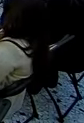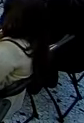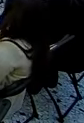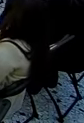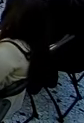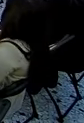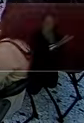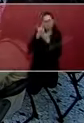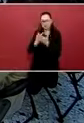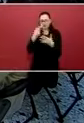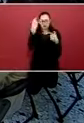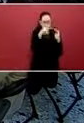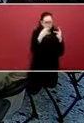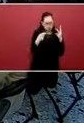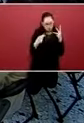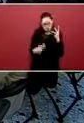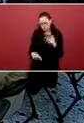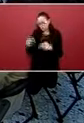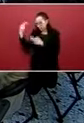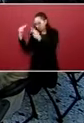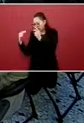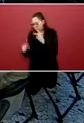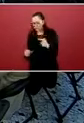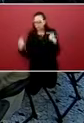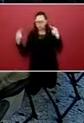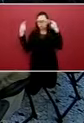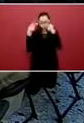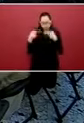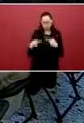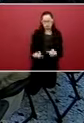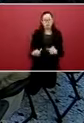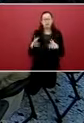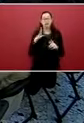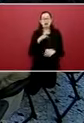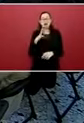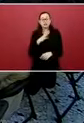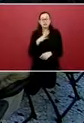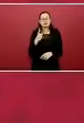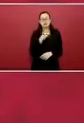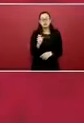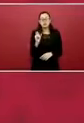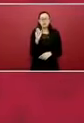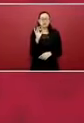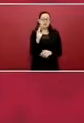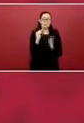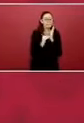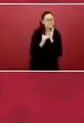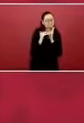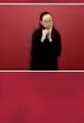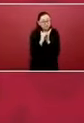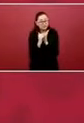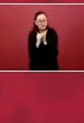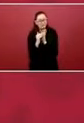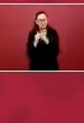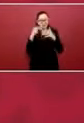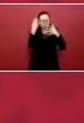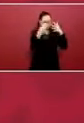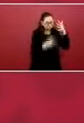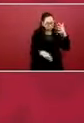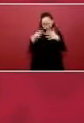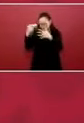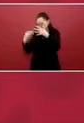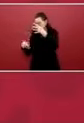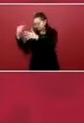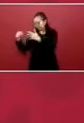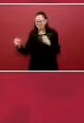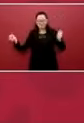padrones, hemos cruzado más de 150 billones de datos de distintas bases. Entonces, es